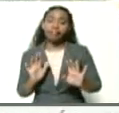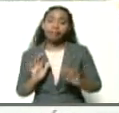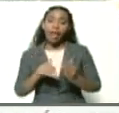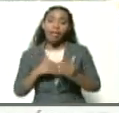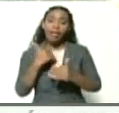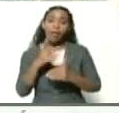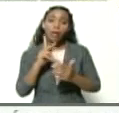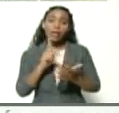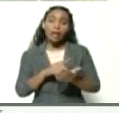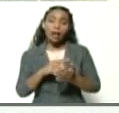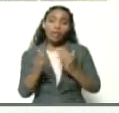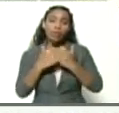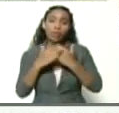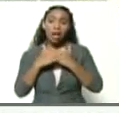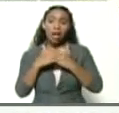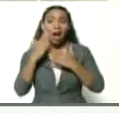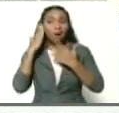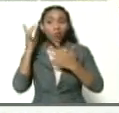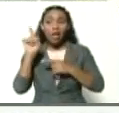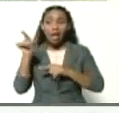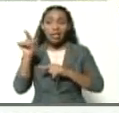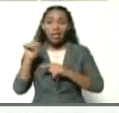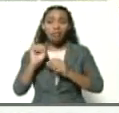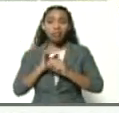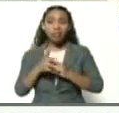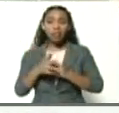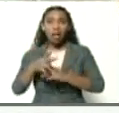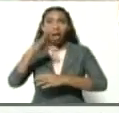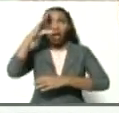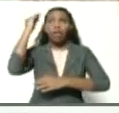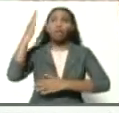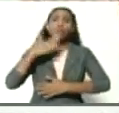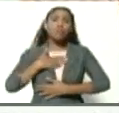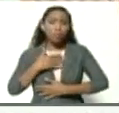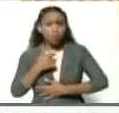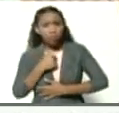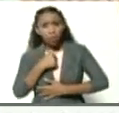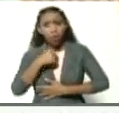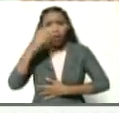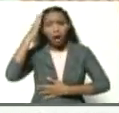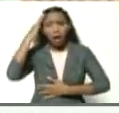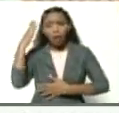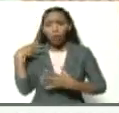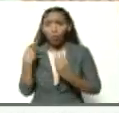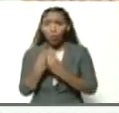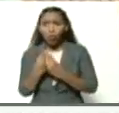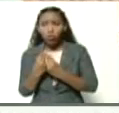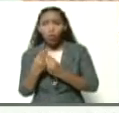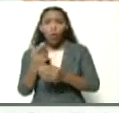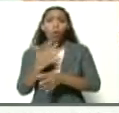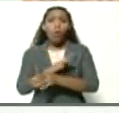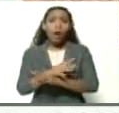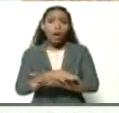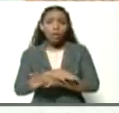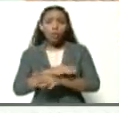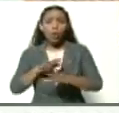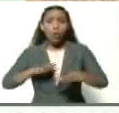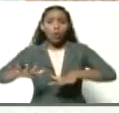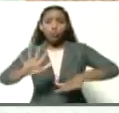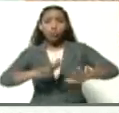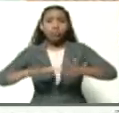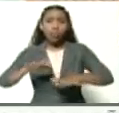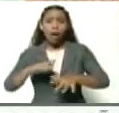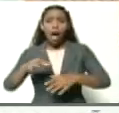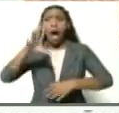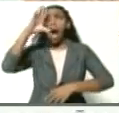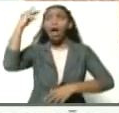después te llega la noticia. Ay, no sé quién tenía coronavirus. Ay, Dios mío, y yo estuve jugando dominó con él. Ay,